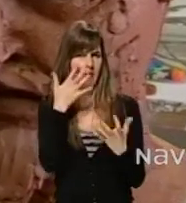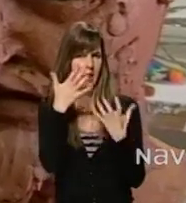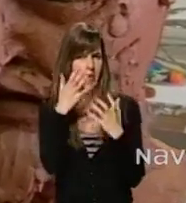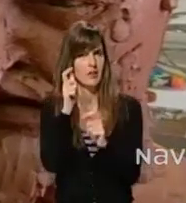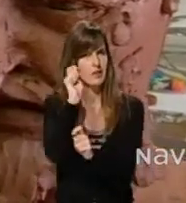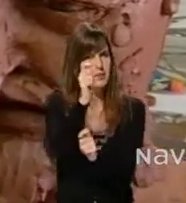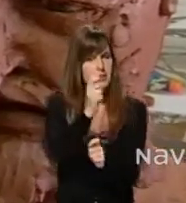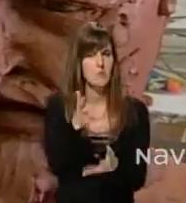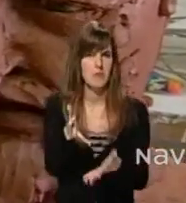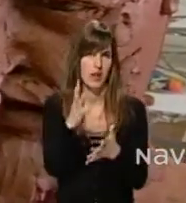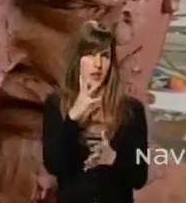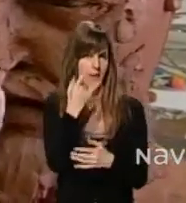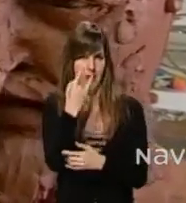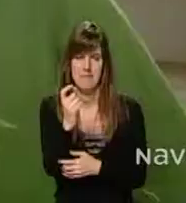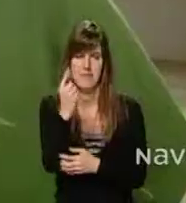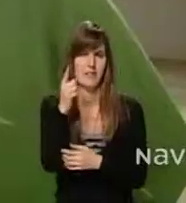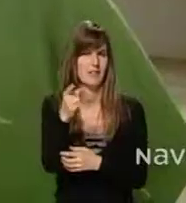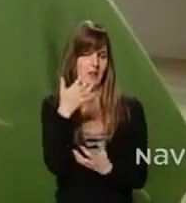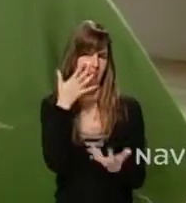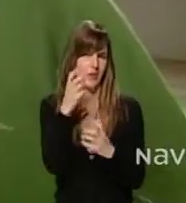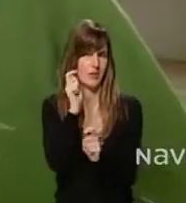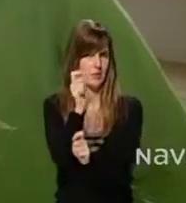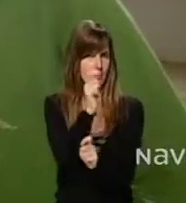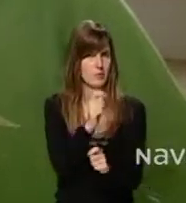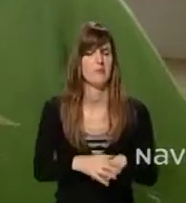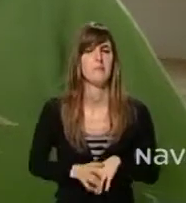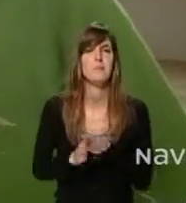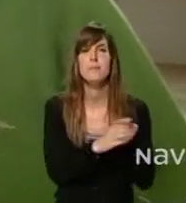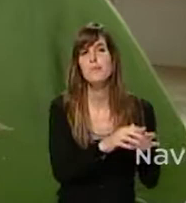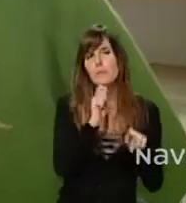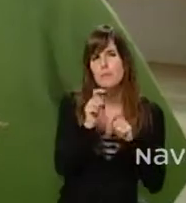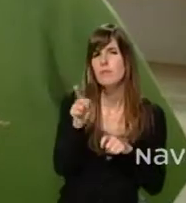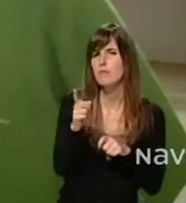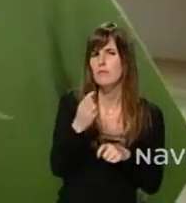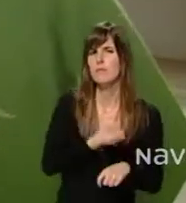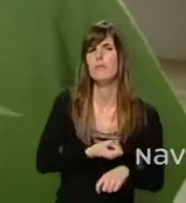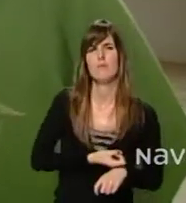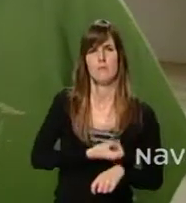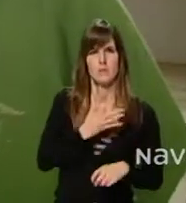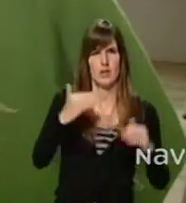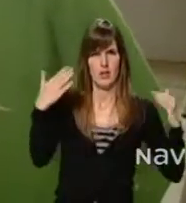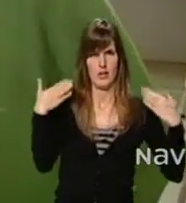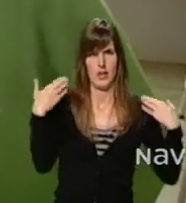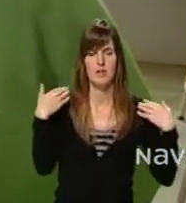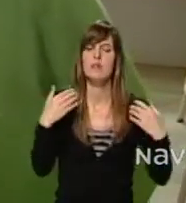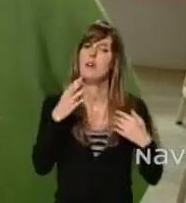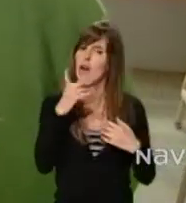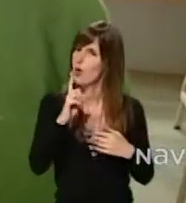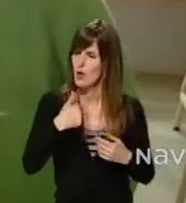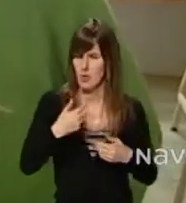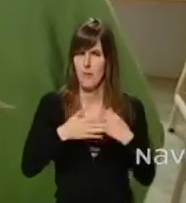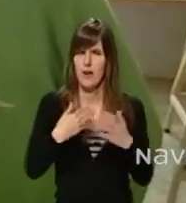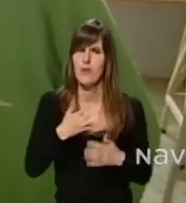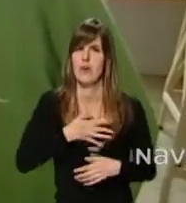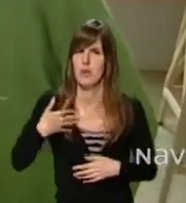más me llama. Y me imagino que del decir me gustan los gigantes a decir, bueno, voy a crear un